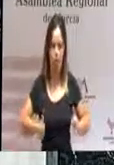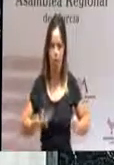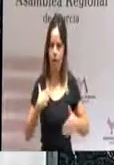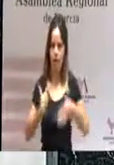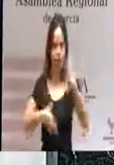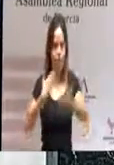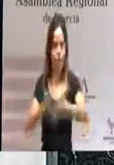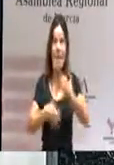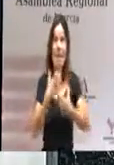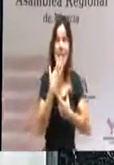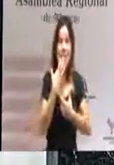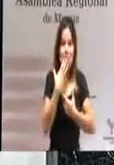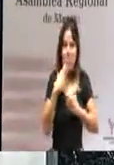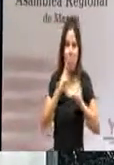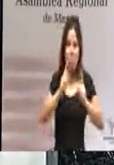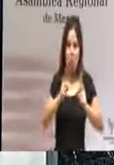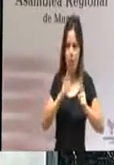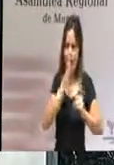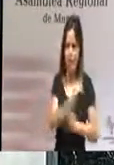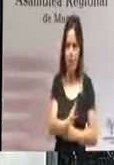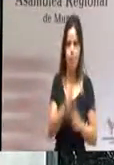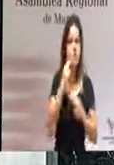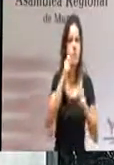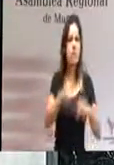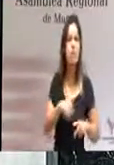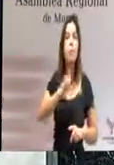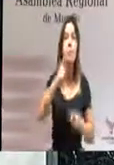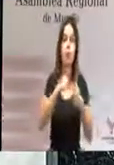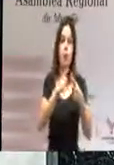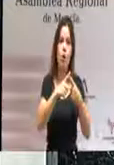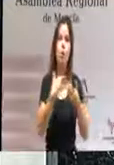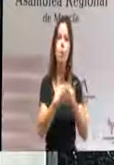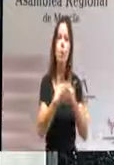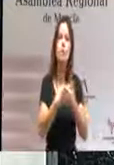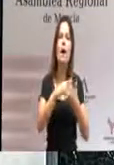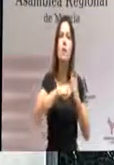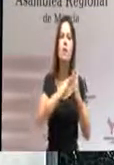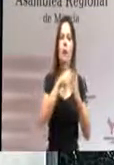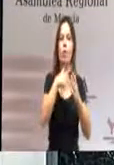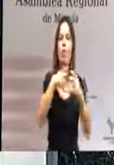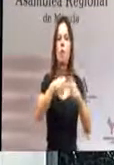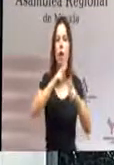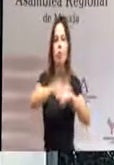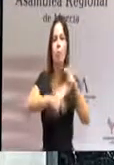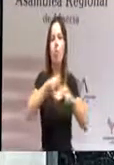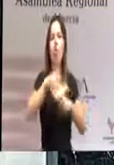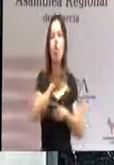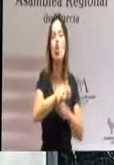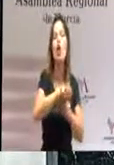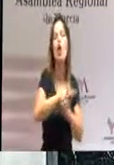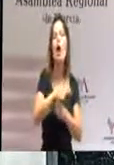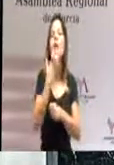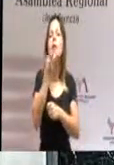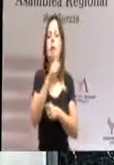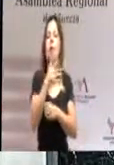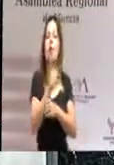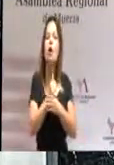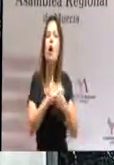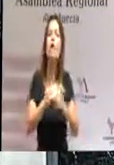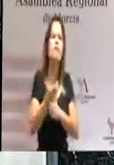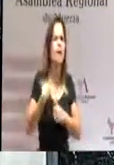funcionamiento, sin complejos y sin miedo. En primer lugar, proponemos un plan de reindustrialización por comarcas, así como el avance